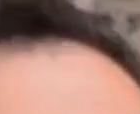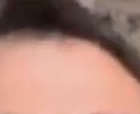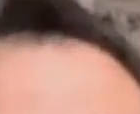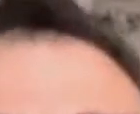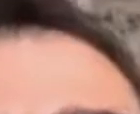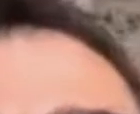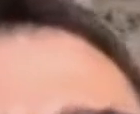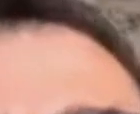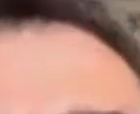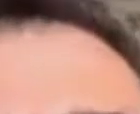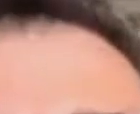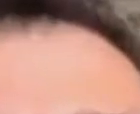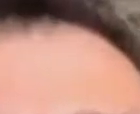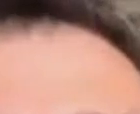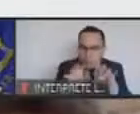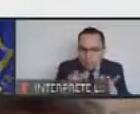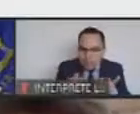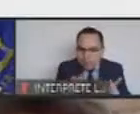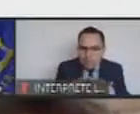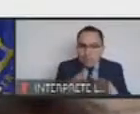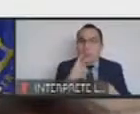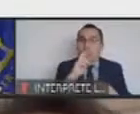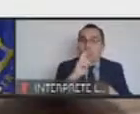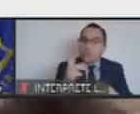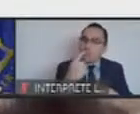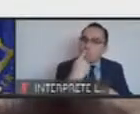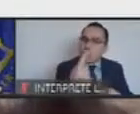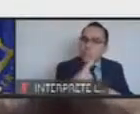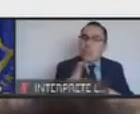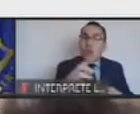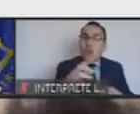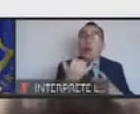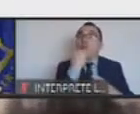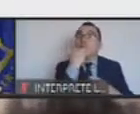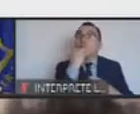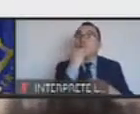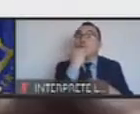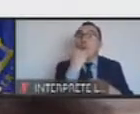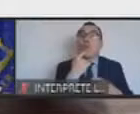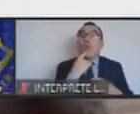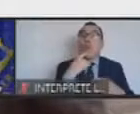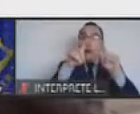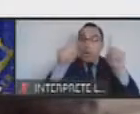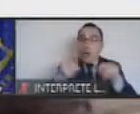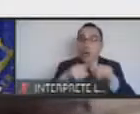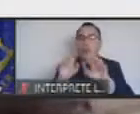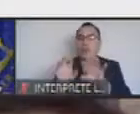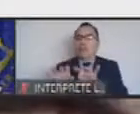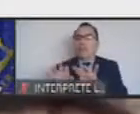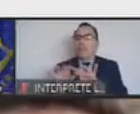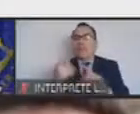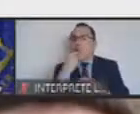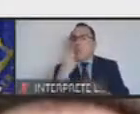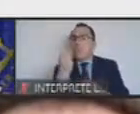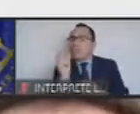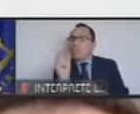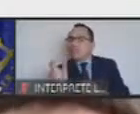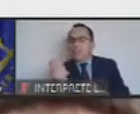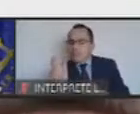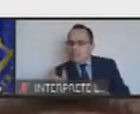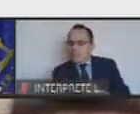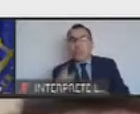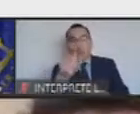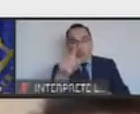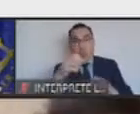también hacerlo a través de la señal de YouTube, en donde está la posibilidad de hacer comentarios. También los que están siguiendo